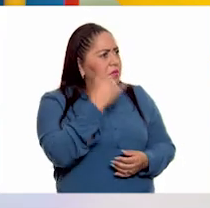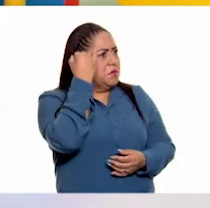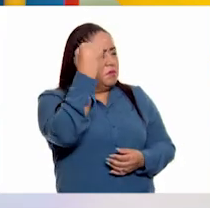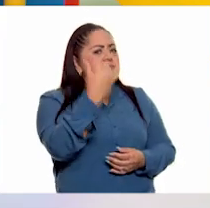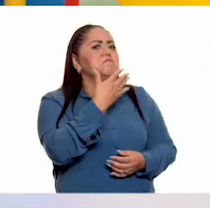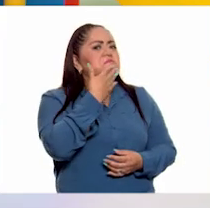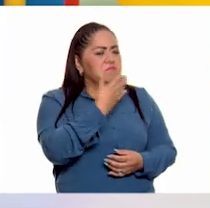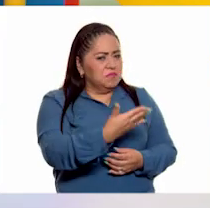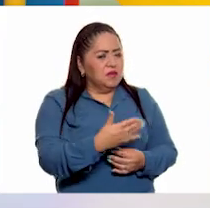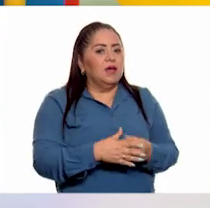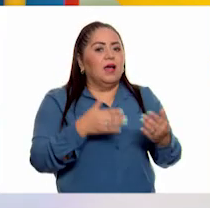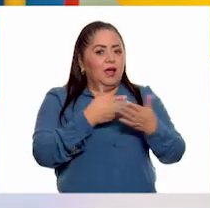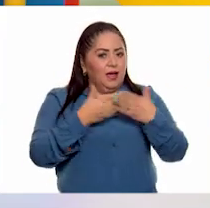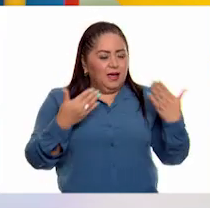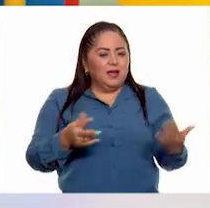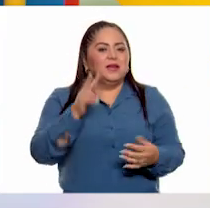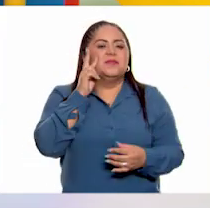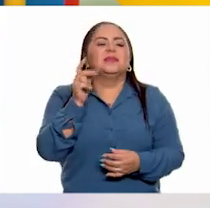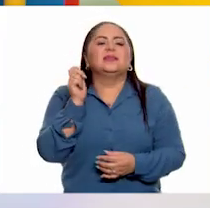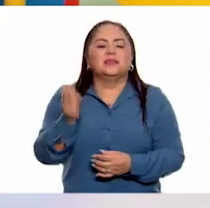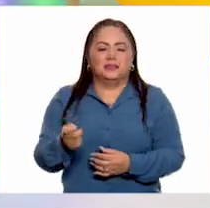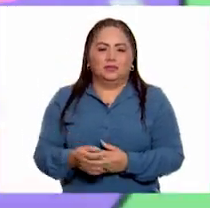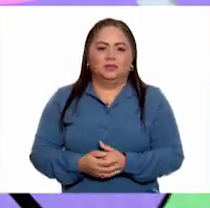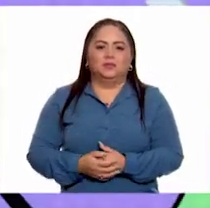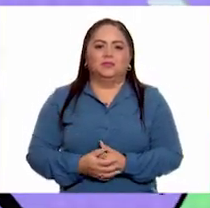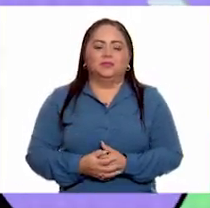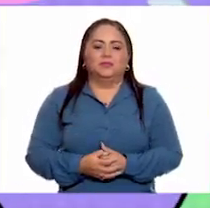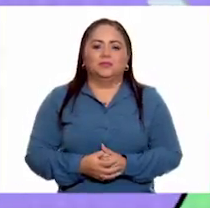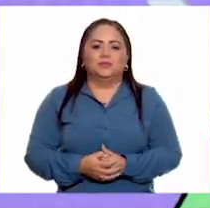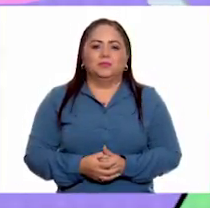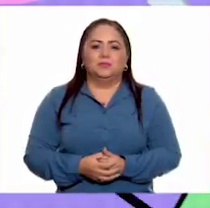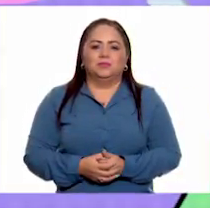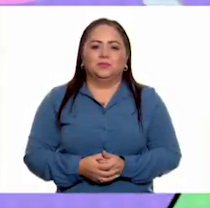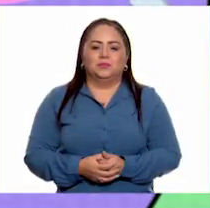gran idea. Vamos a ver de qué se trata.